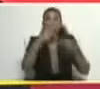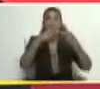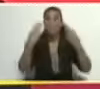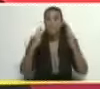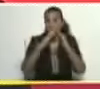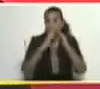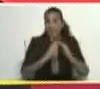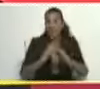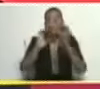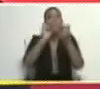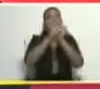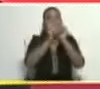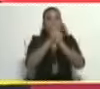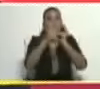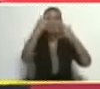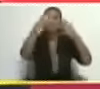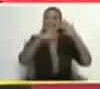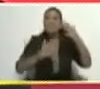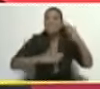vivienda, deportes, etc.